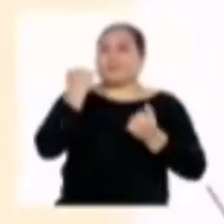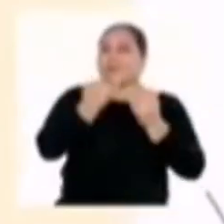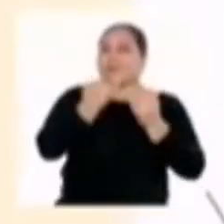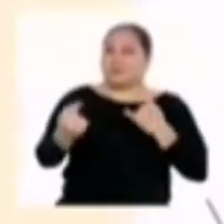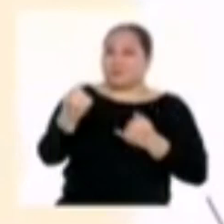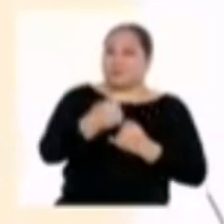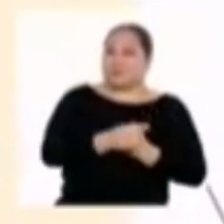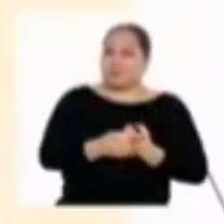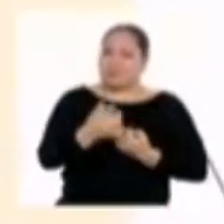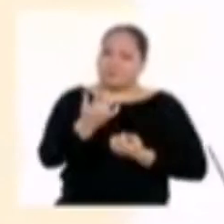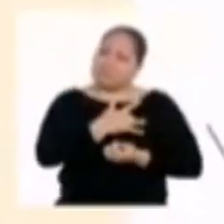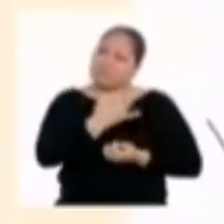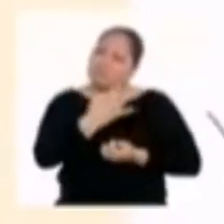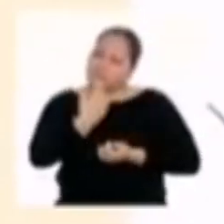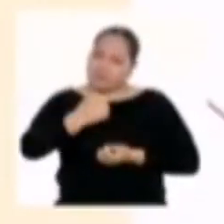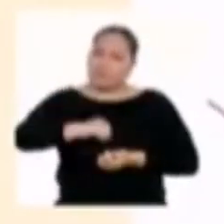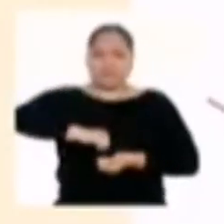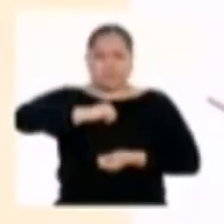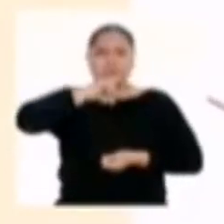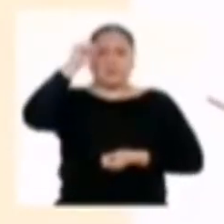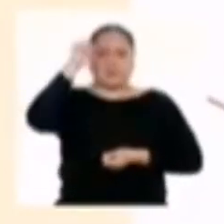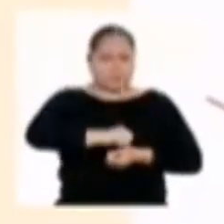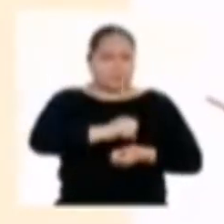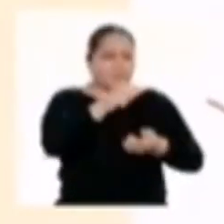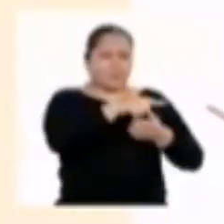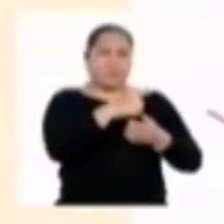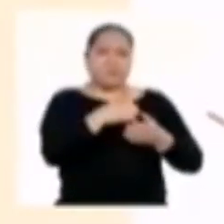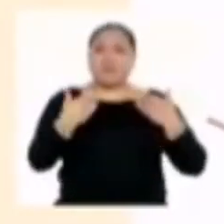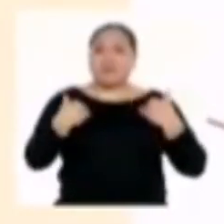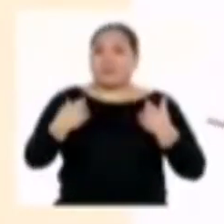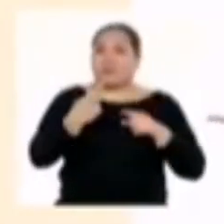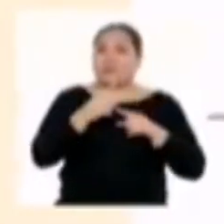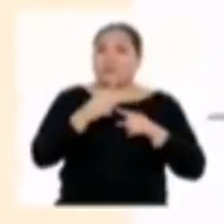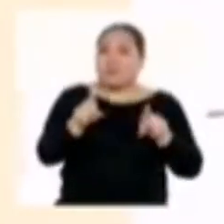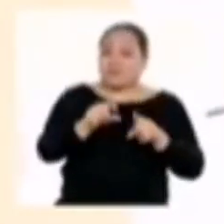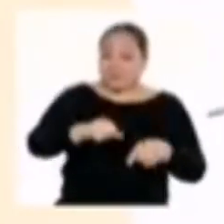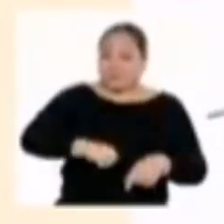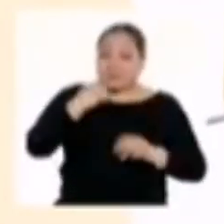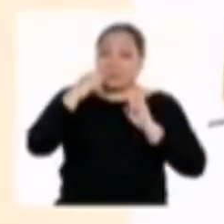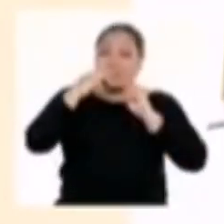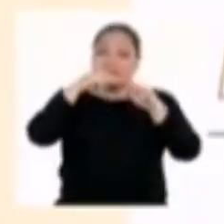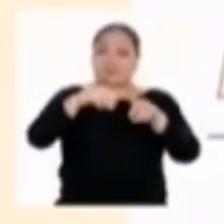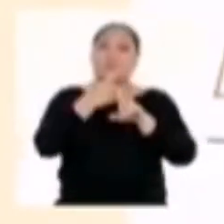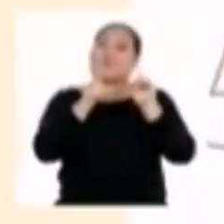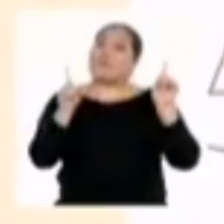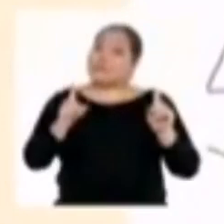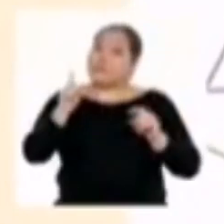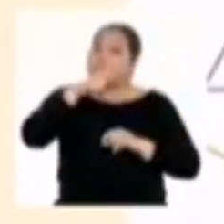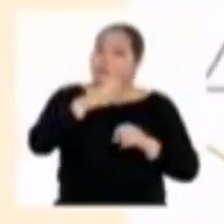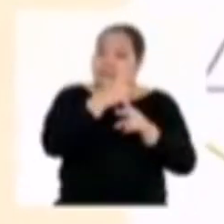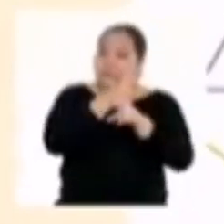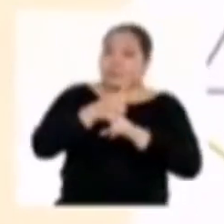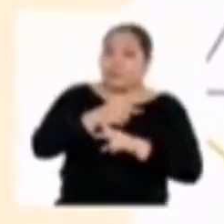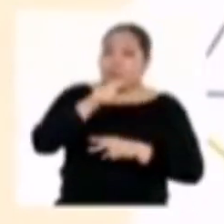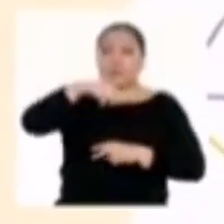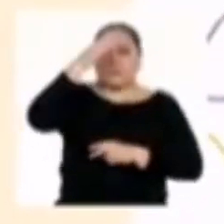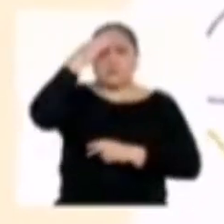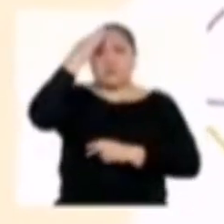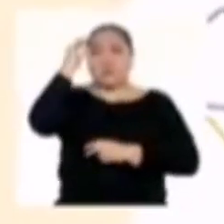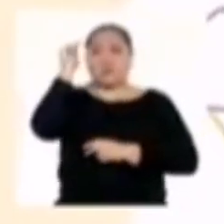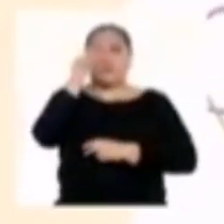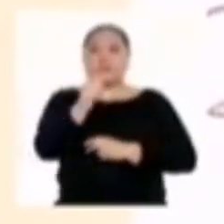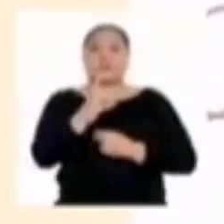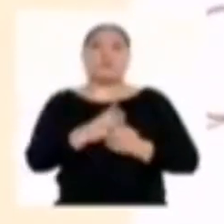Finalmente, está bien sentirnos orgullosos de lo que poseemos y de nuestro mar, pero también hay que actuar y cuidarlo. Estoy segura que esto lo